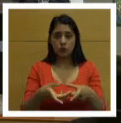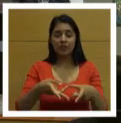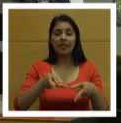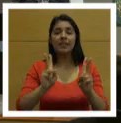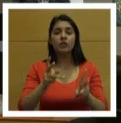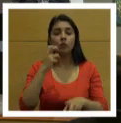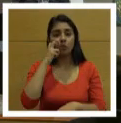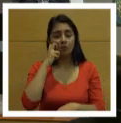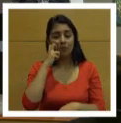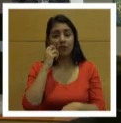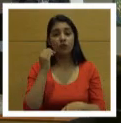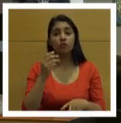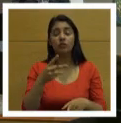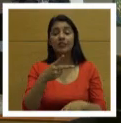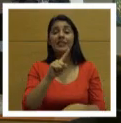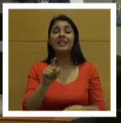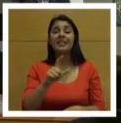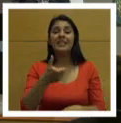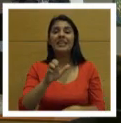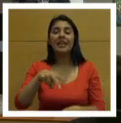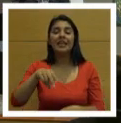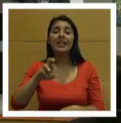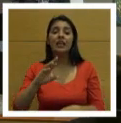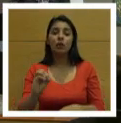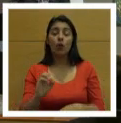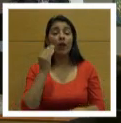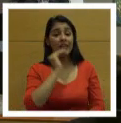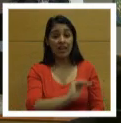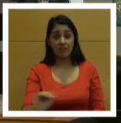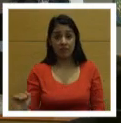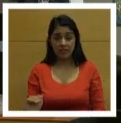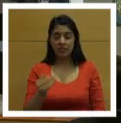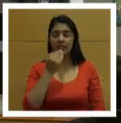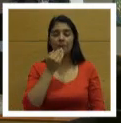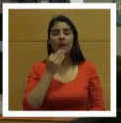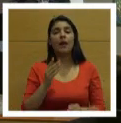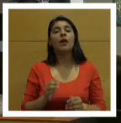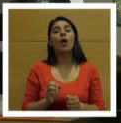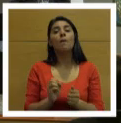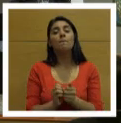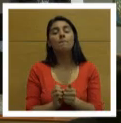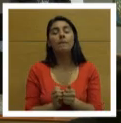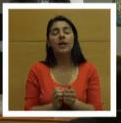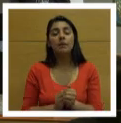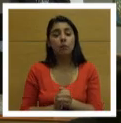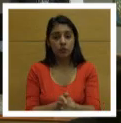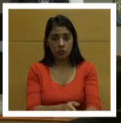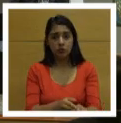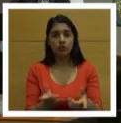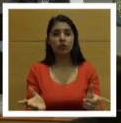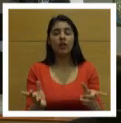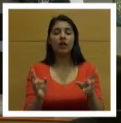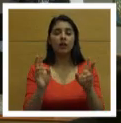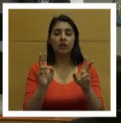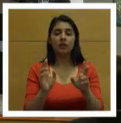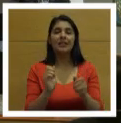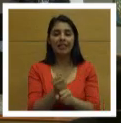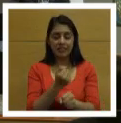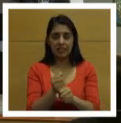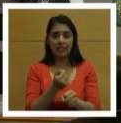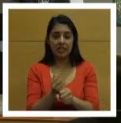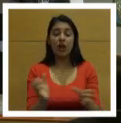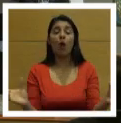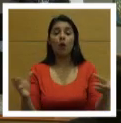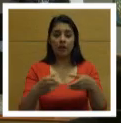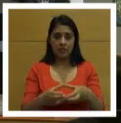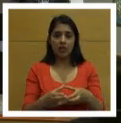de Infancia de la Asociación Nacional de Magistrados, monitora del taller de sensibilización sobre materia de género organizada por la Corte Suprema y por la Oficina